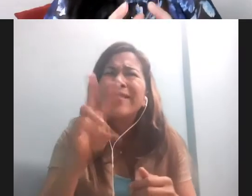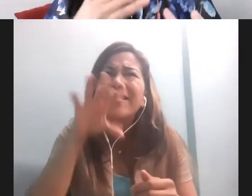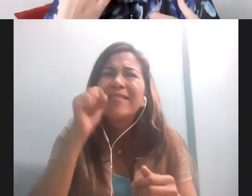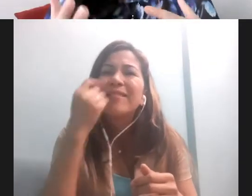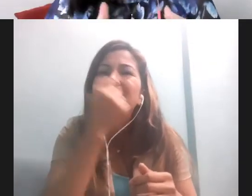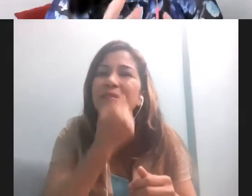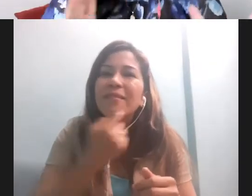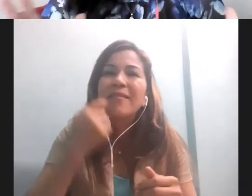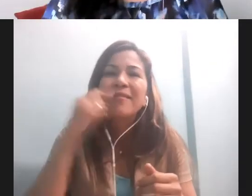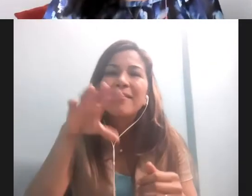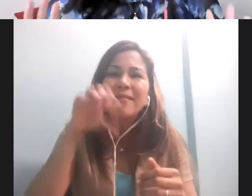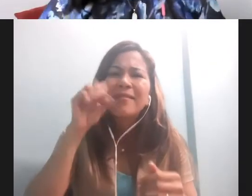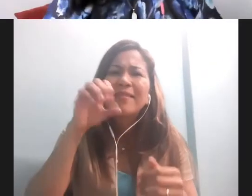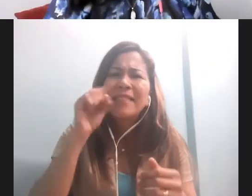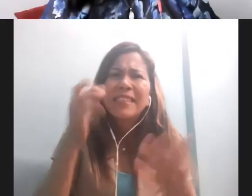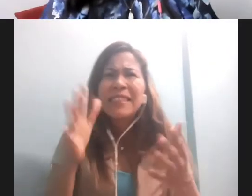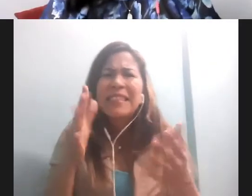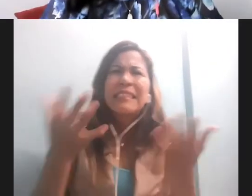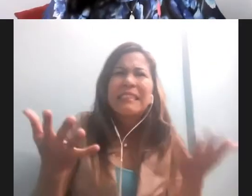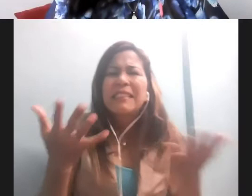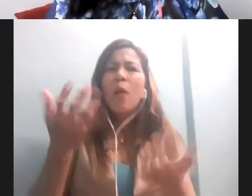labios a la hora de, por ejemplo, ver televisión?